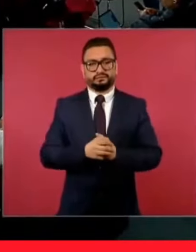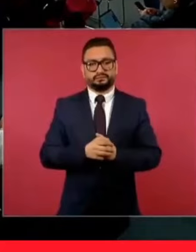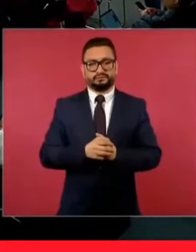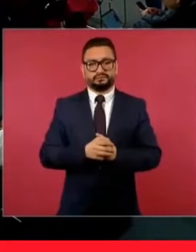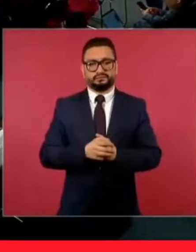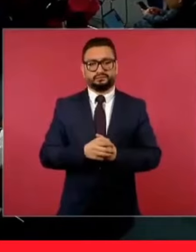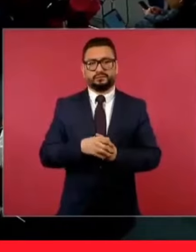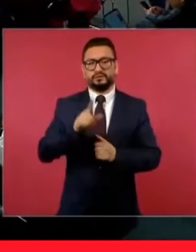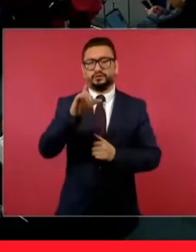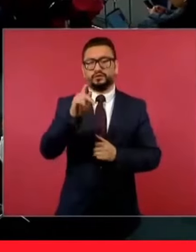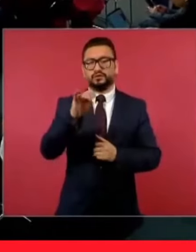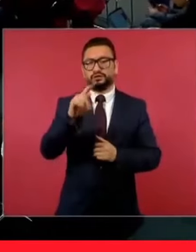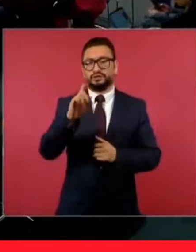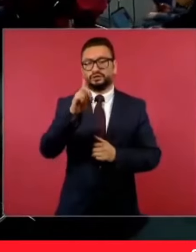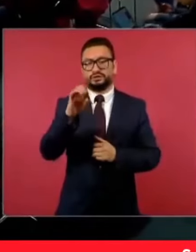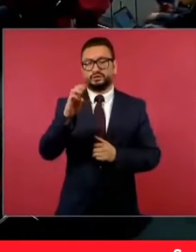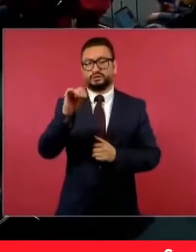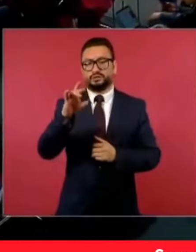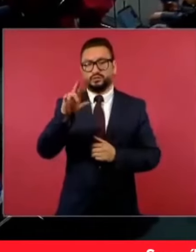de Loret de Mola.